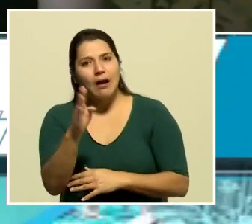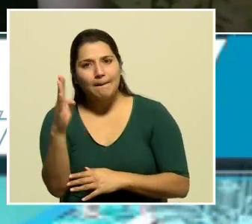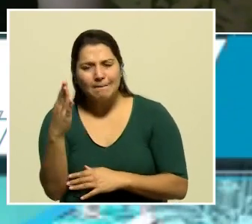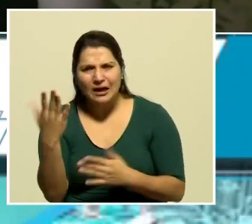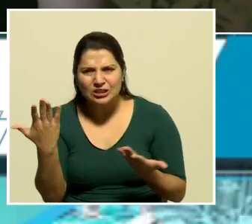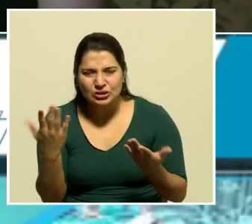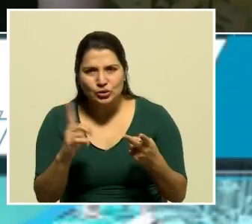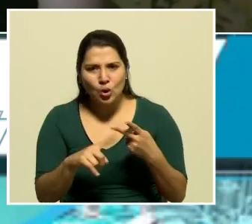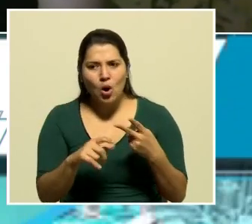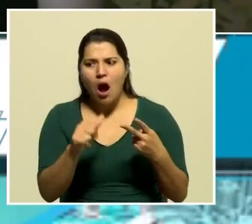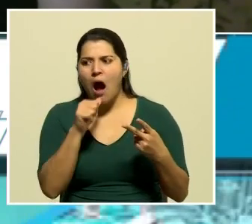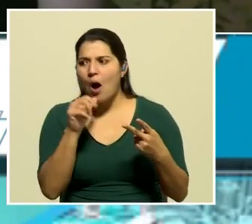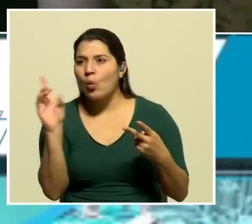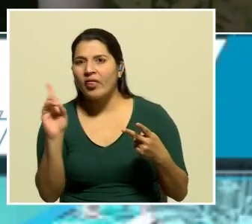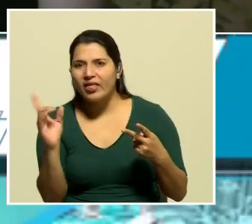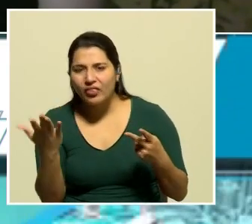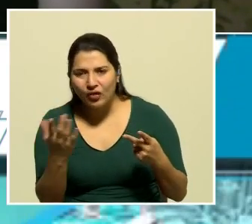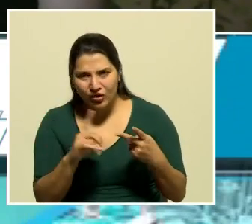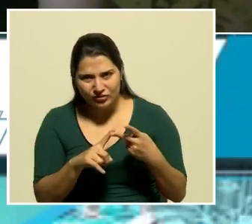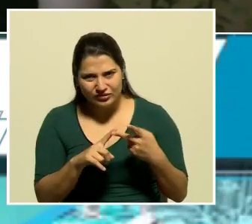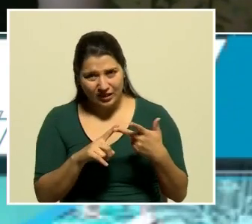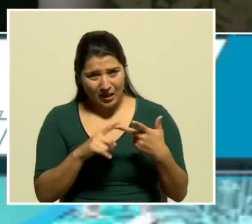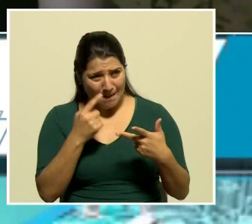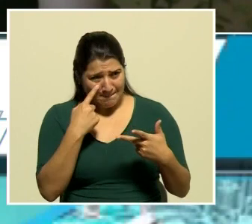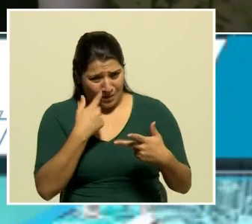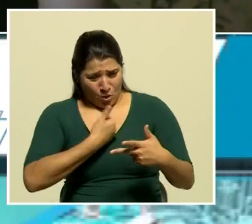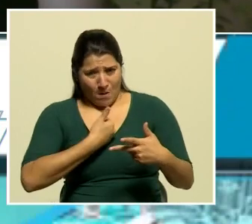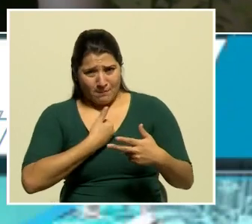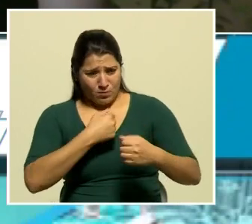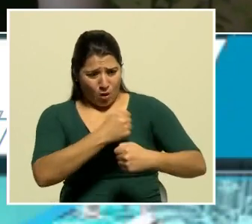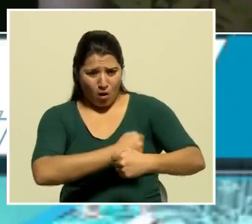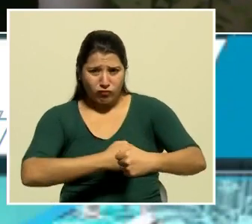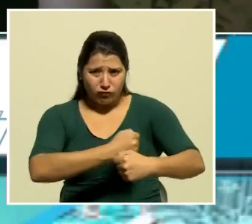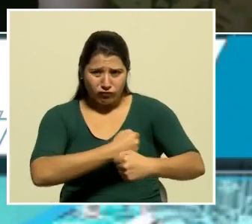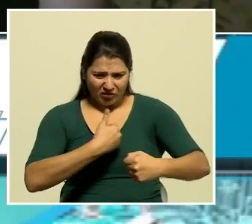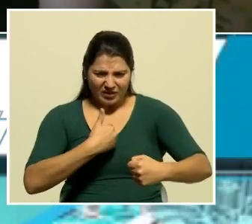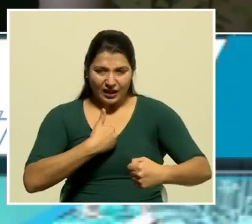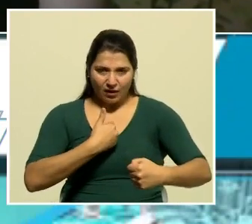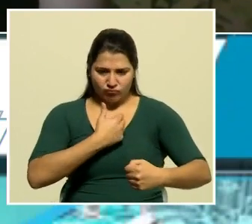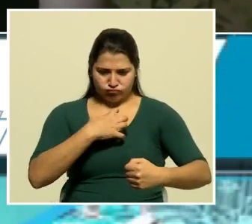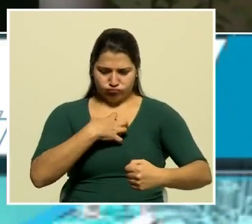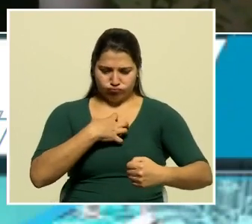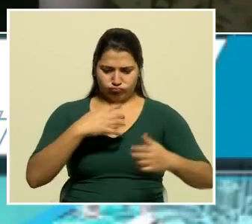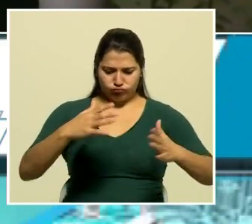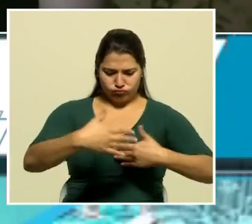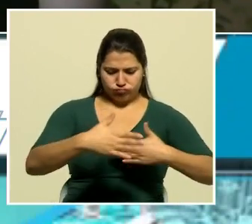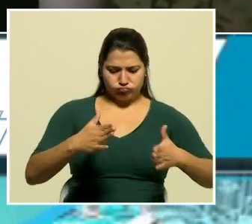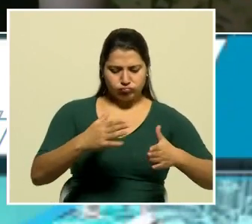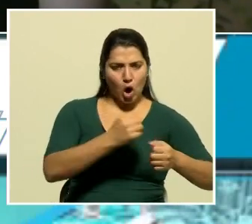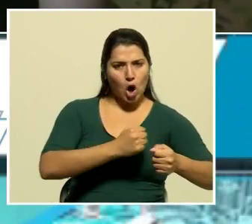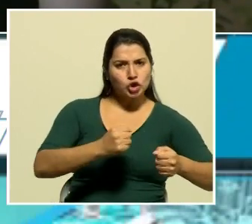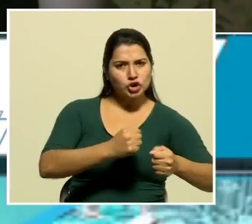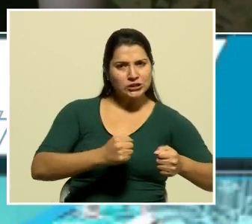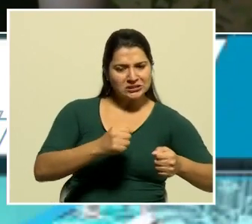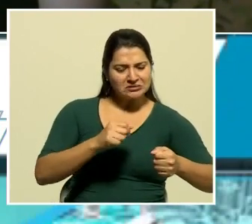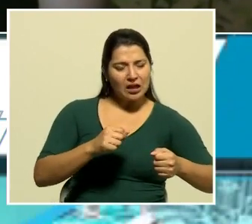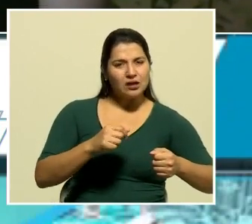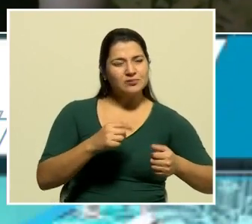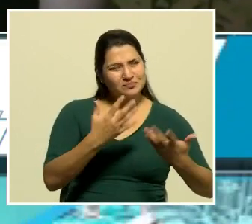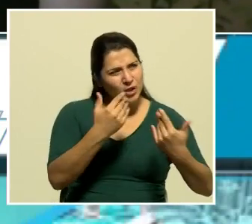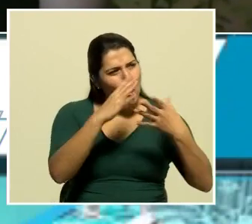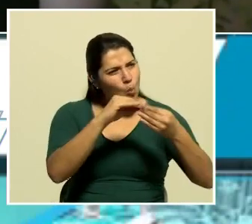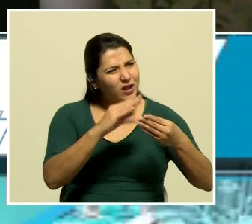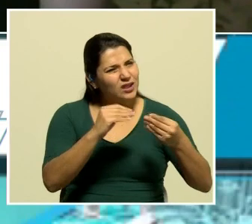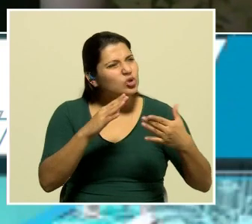tomando? Vemos que se están cocinando ellos, pero denos un poquito una pintura de todo este